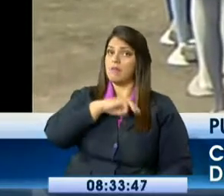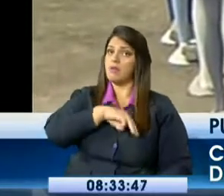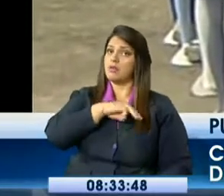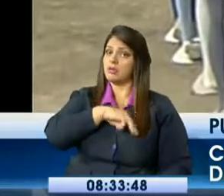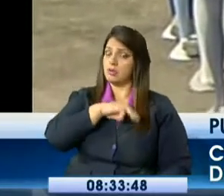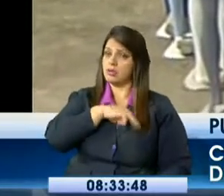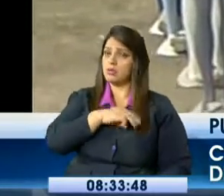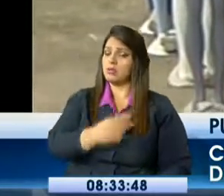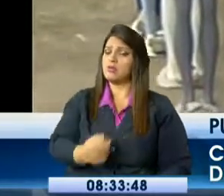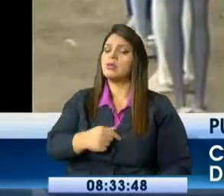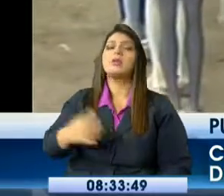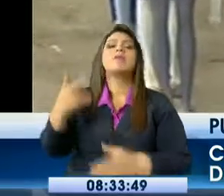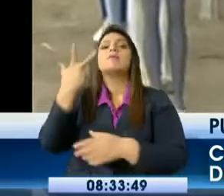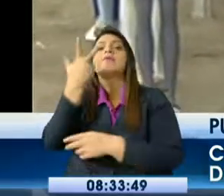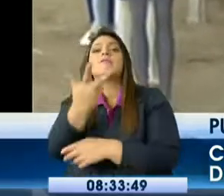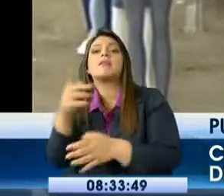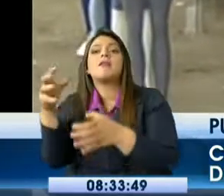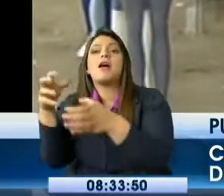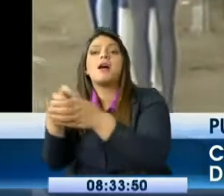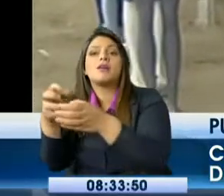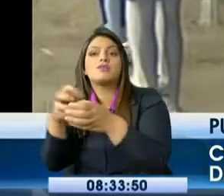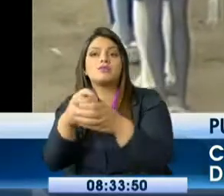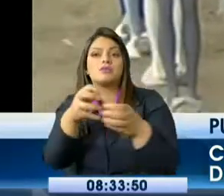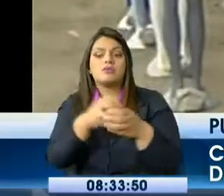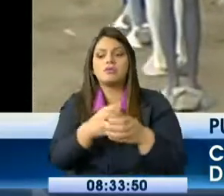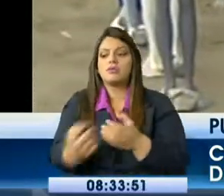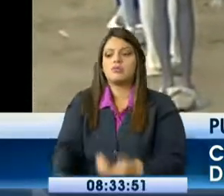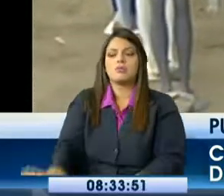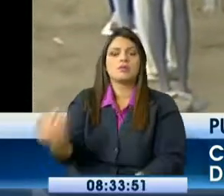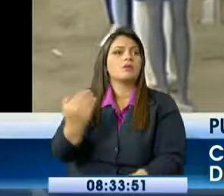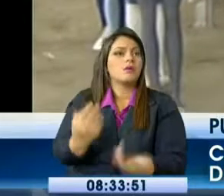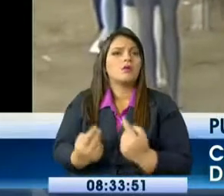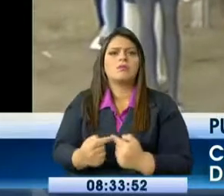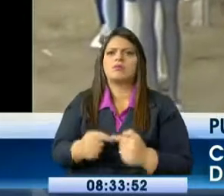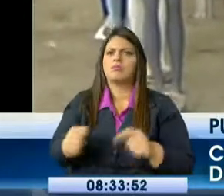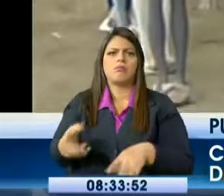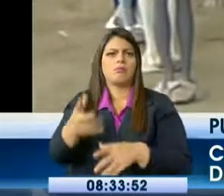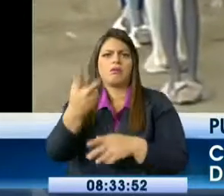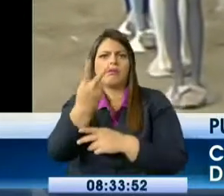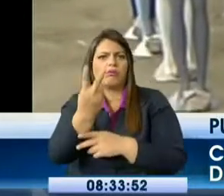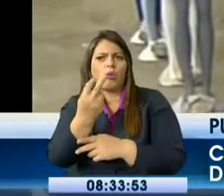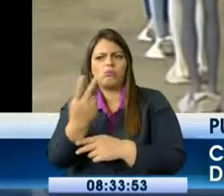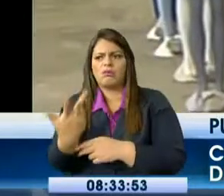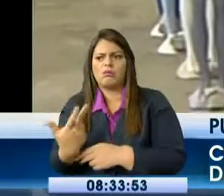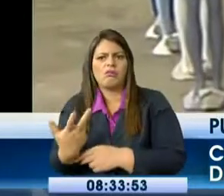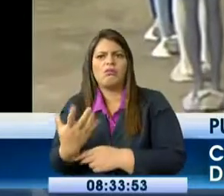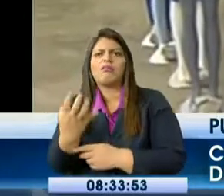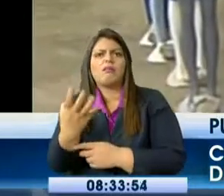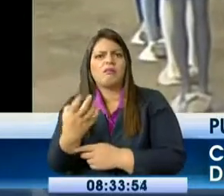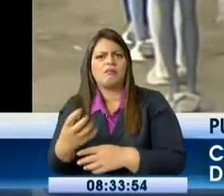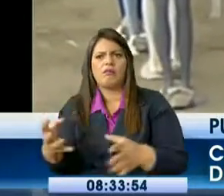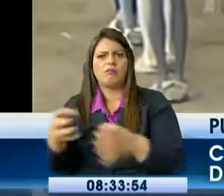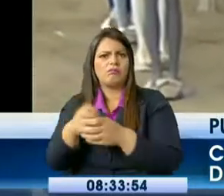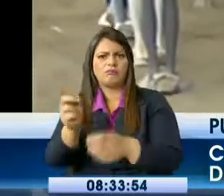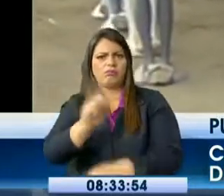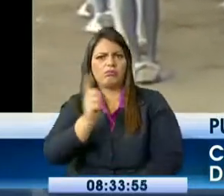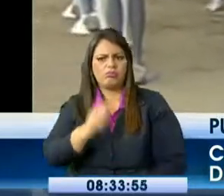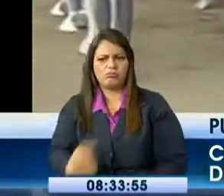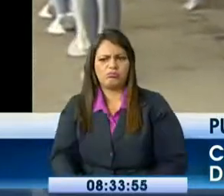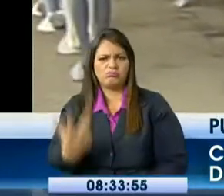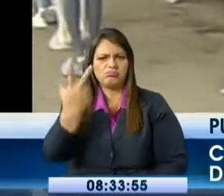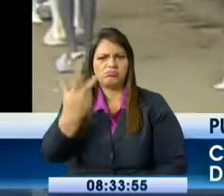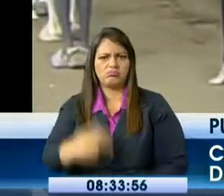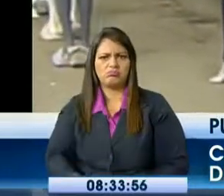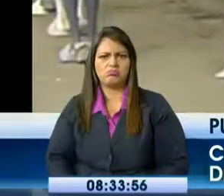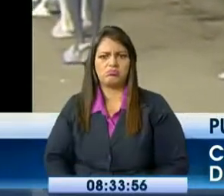¿ok? Otras personas ya han comprado, ya han adquirido, han alquilado otro en otros sectores, obviamente ya se han ido regularizando,